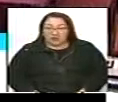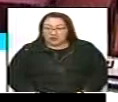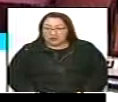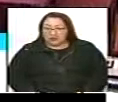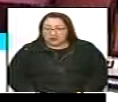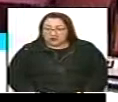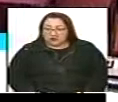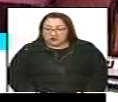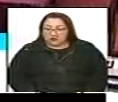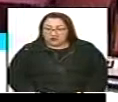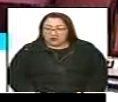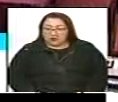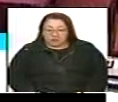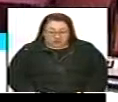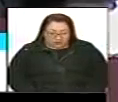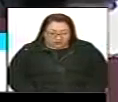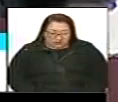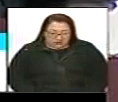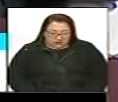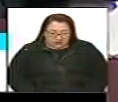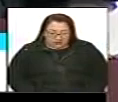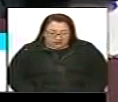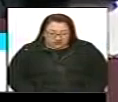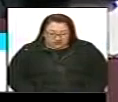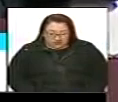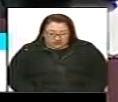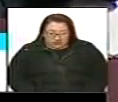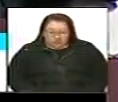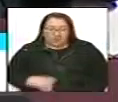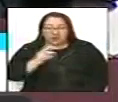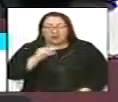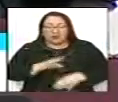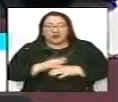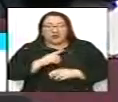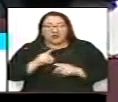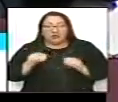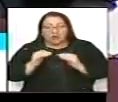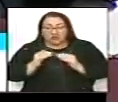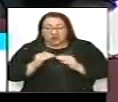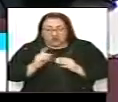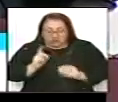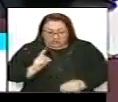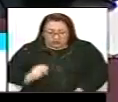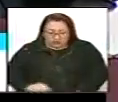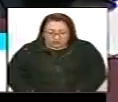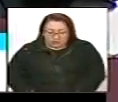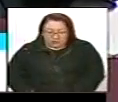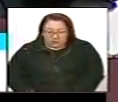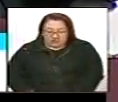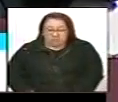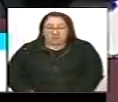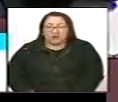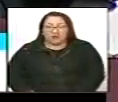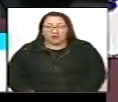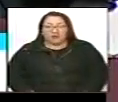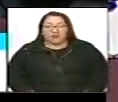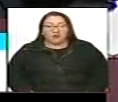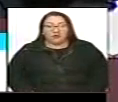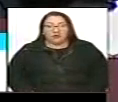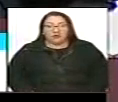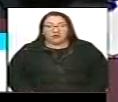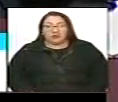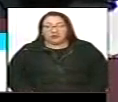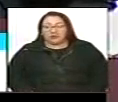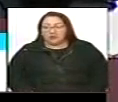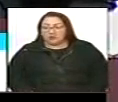ante denuncias que son iguales. Los hechos en algunos casos son los mismos, no en todos, pero